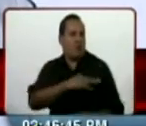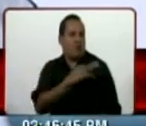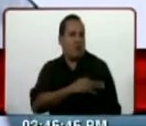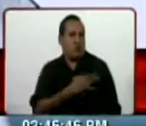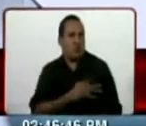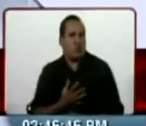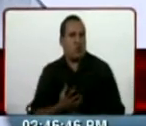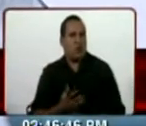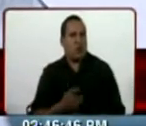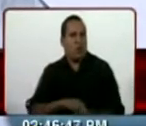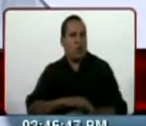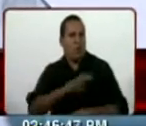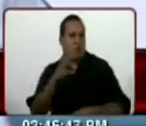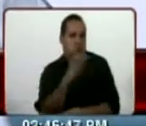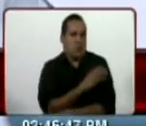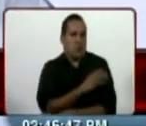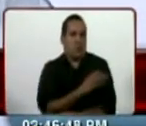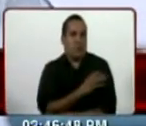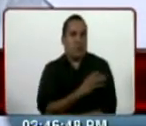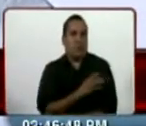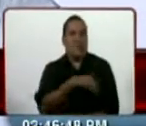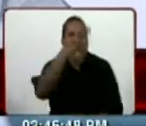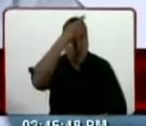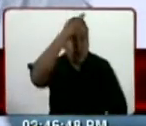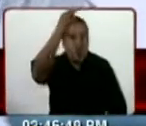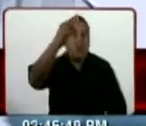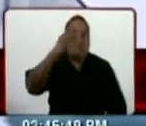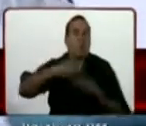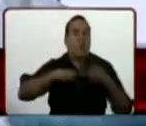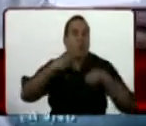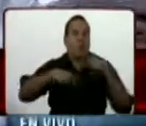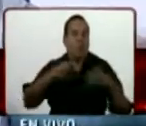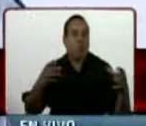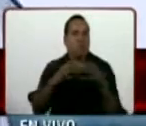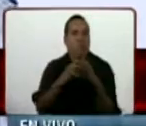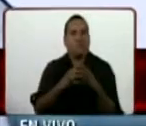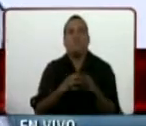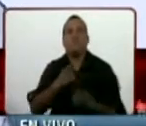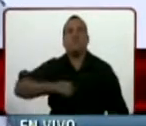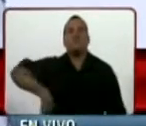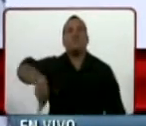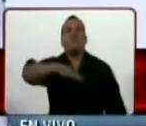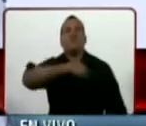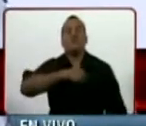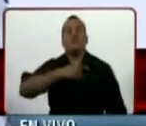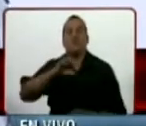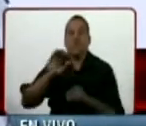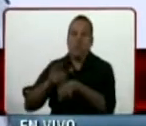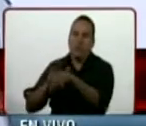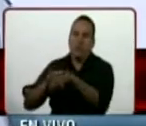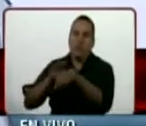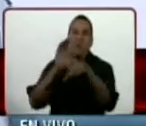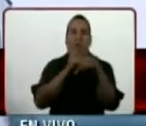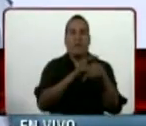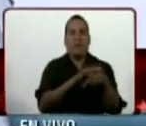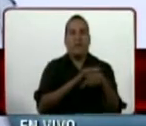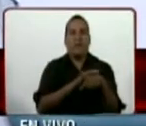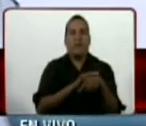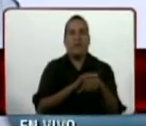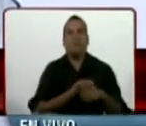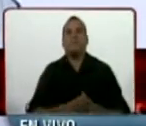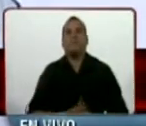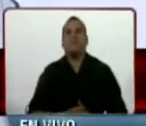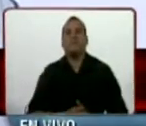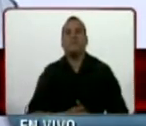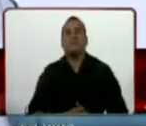bien poderoso, y el Consejo de Movimientos y Partidos Políticos. Nosotros vamos a llamar a los dos consejos a gobernar, a todo el